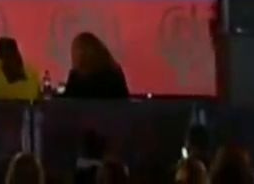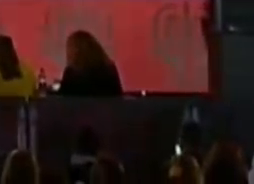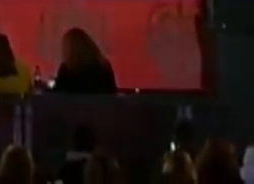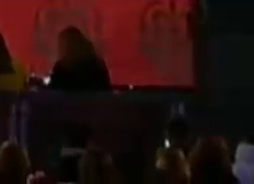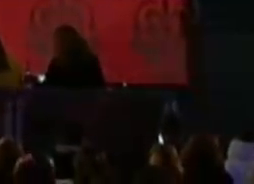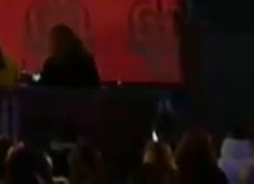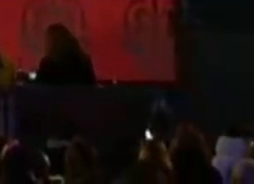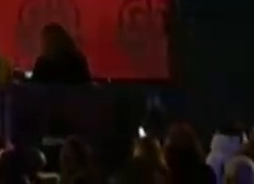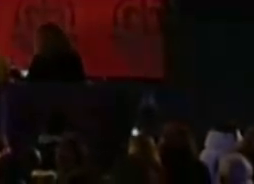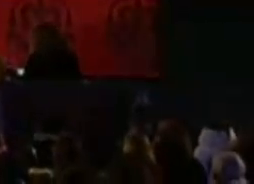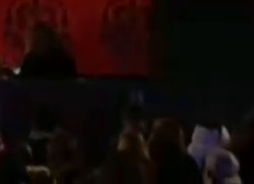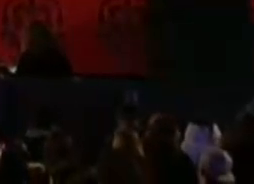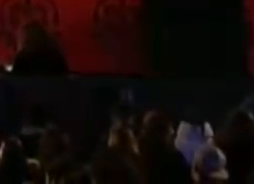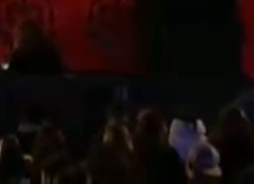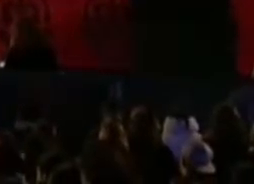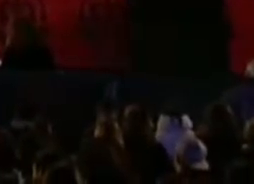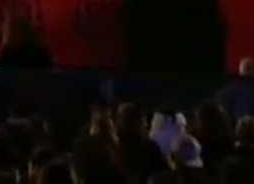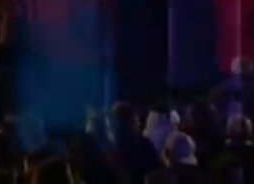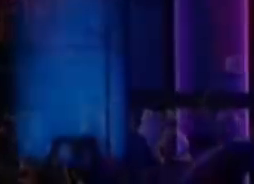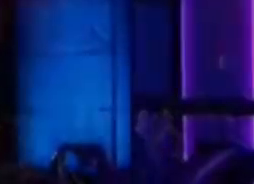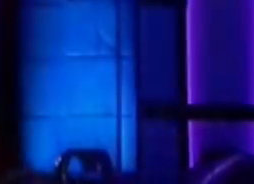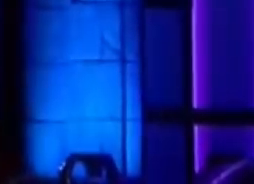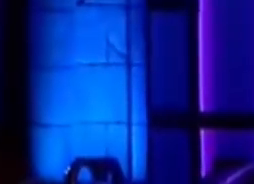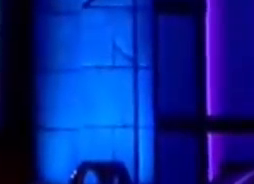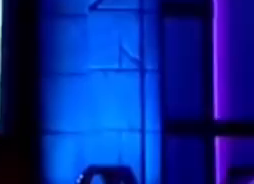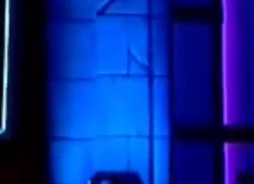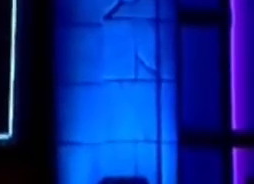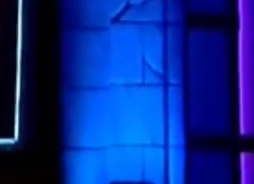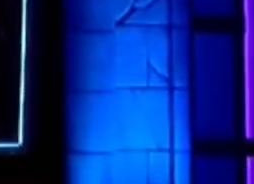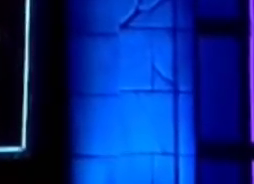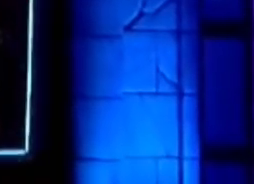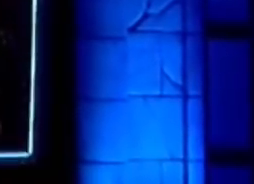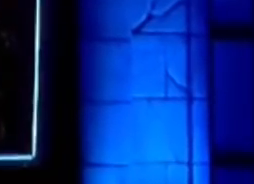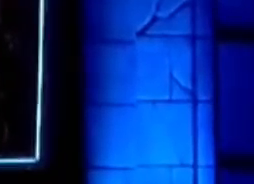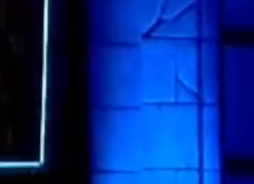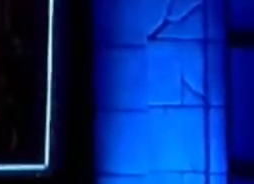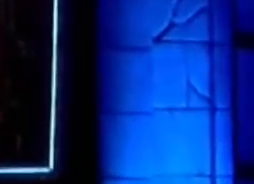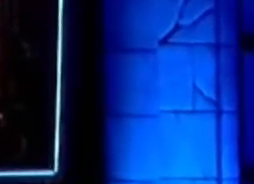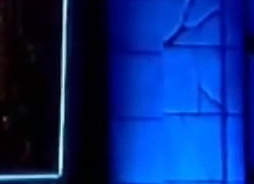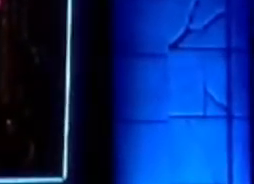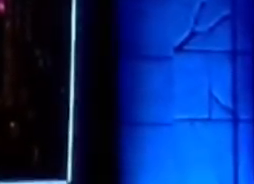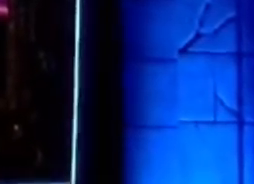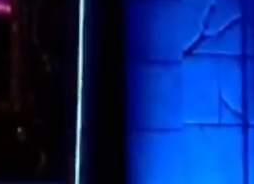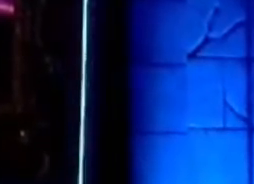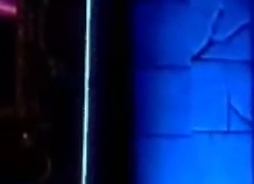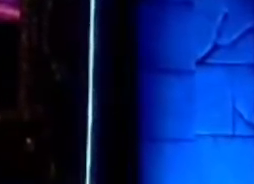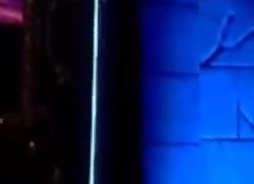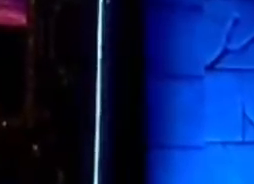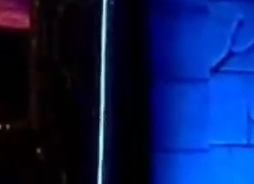Gracias a todas las criaturas fantásticas que hacen posible esta fiesta mágica. ¡Feliz